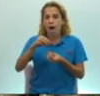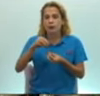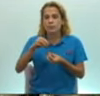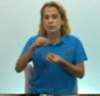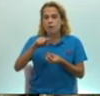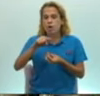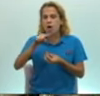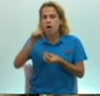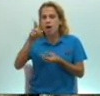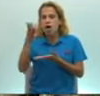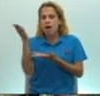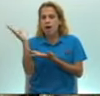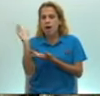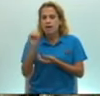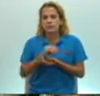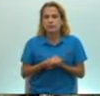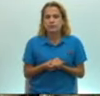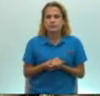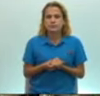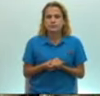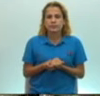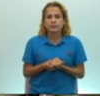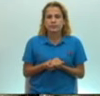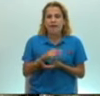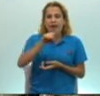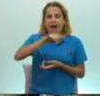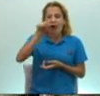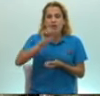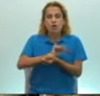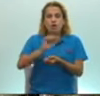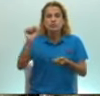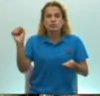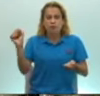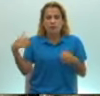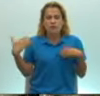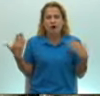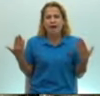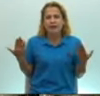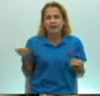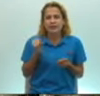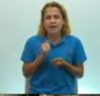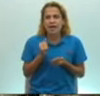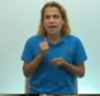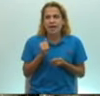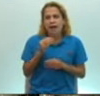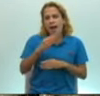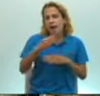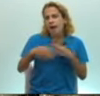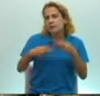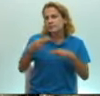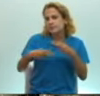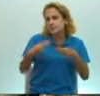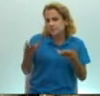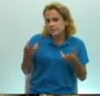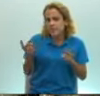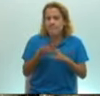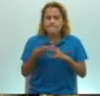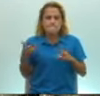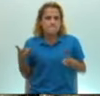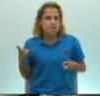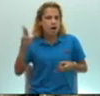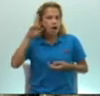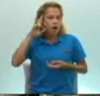Ahora me he trasladado a este arco de triunfo. ¿Saben ustedes lo que es? El arco de triunfo eran unas construcciones que desarrollaban los emperadores para rememorar